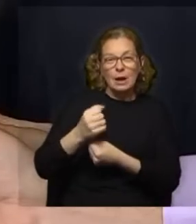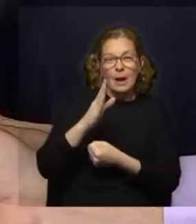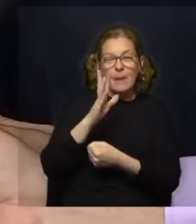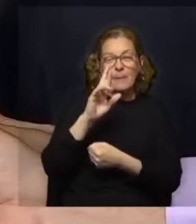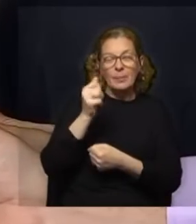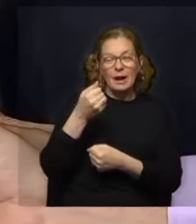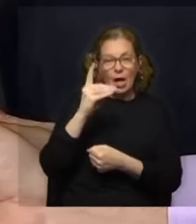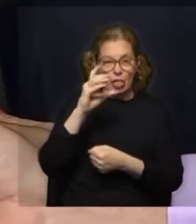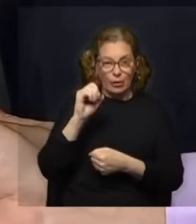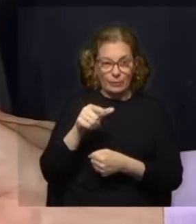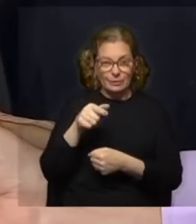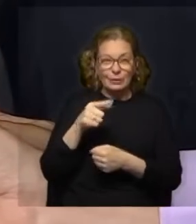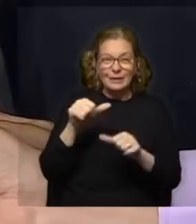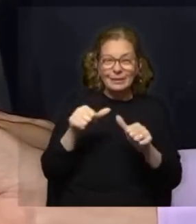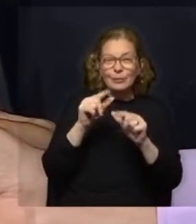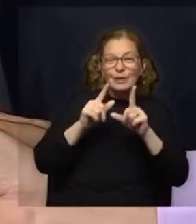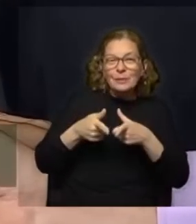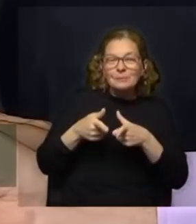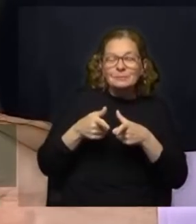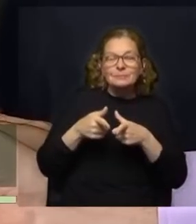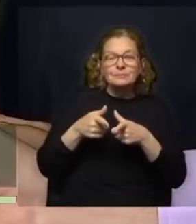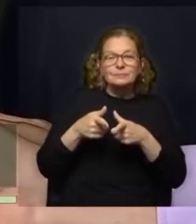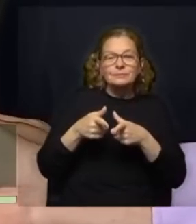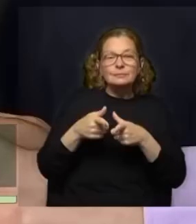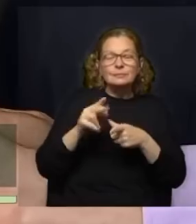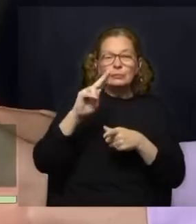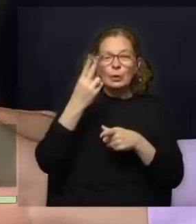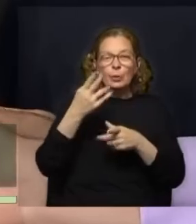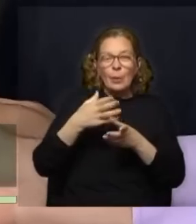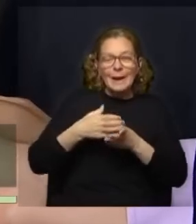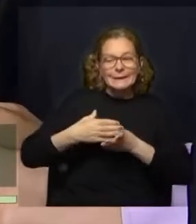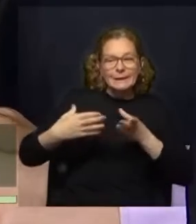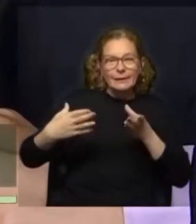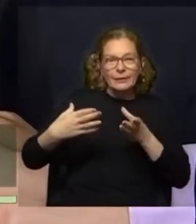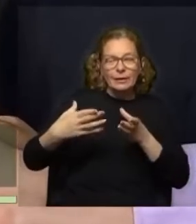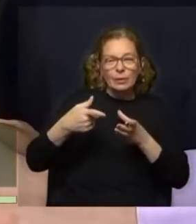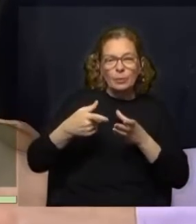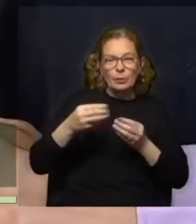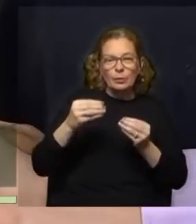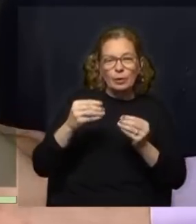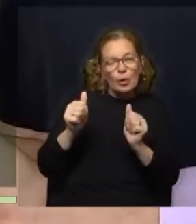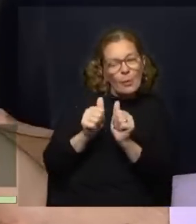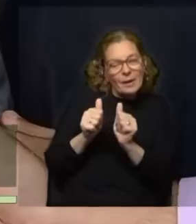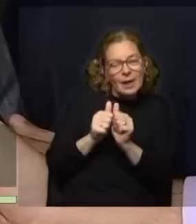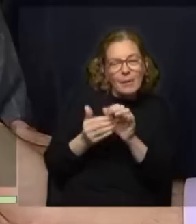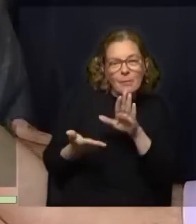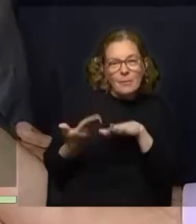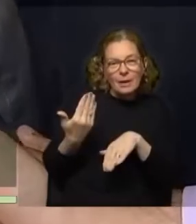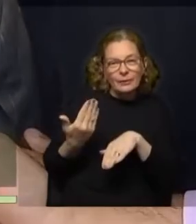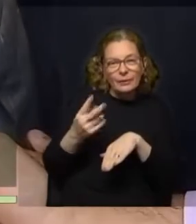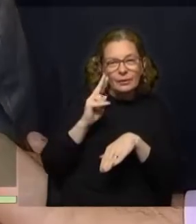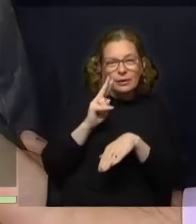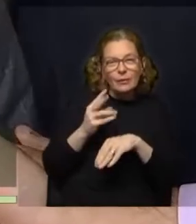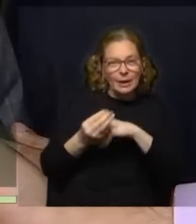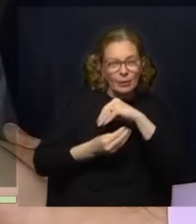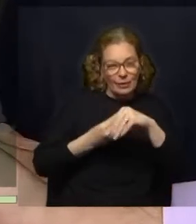y lo que hicimos también fue que la parte Uruguay quiere decir contigo allá un acompañamiento mayor a lo que tiene